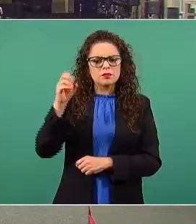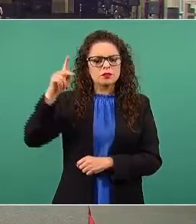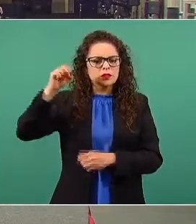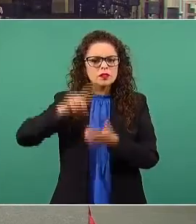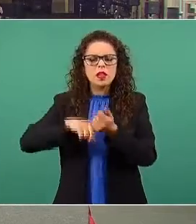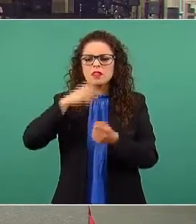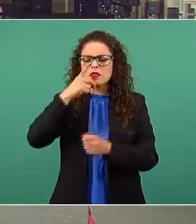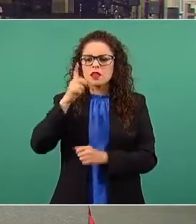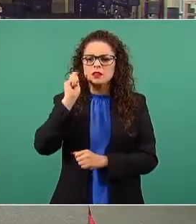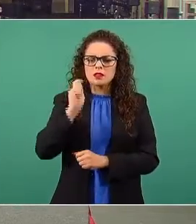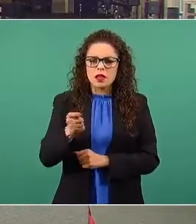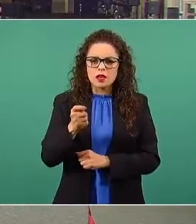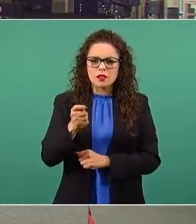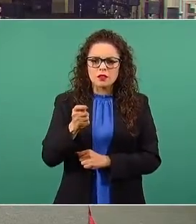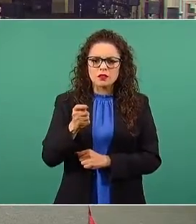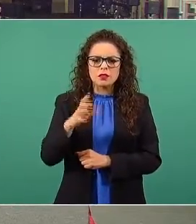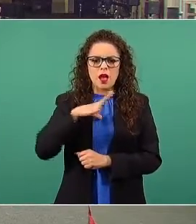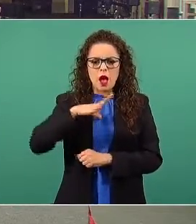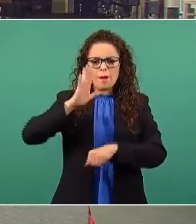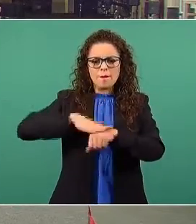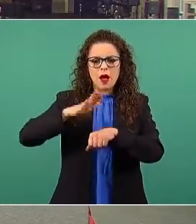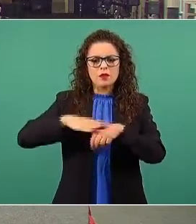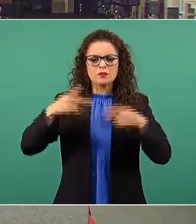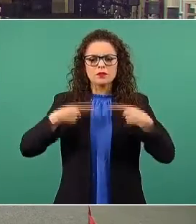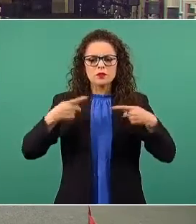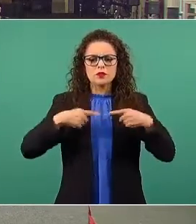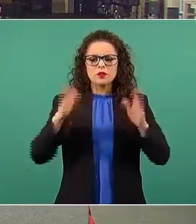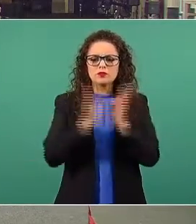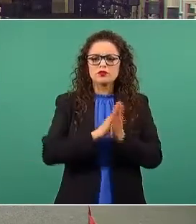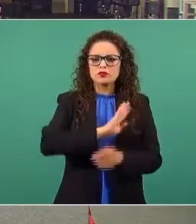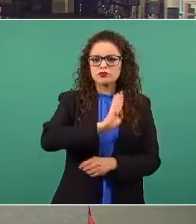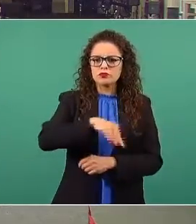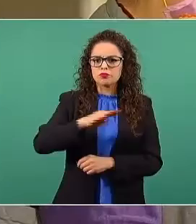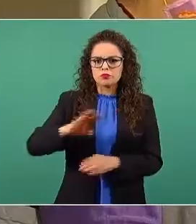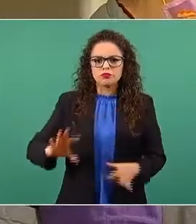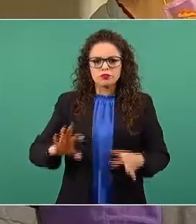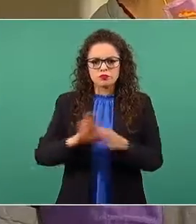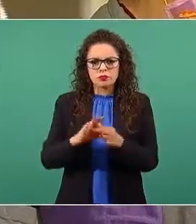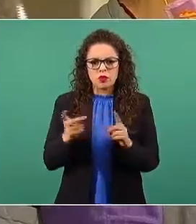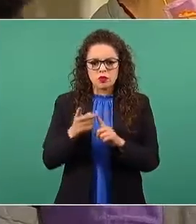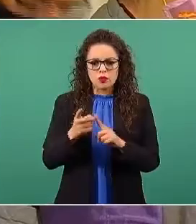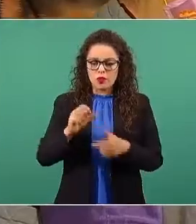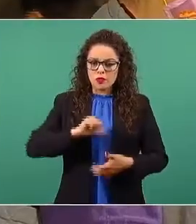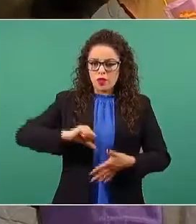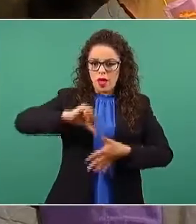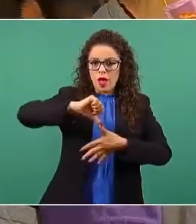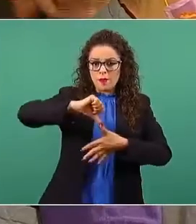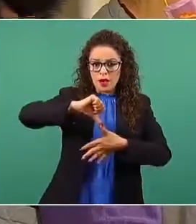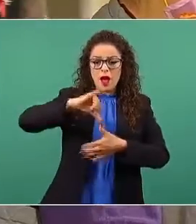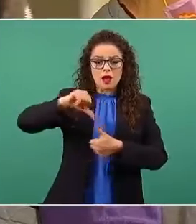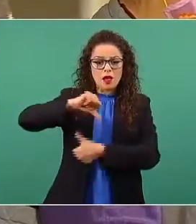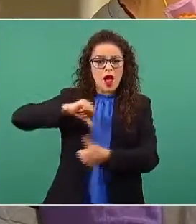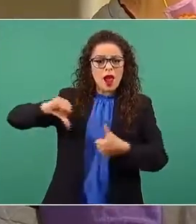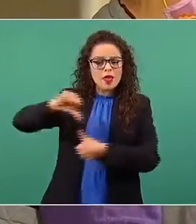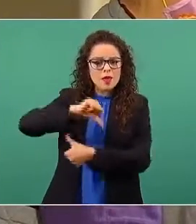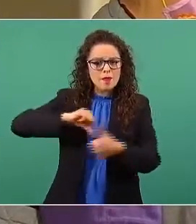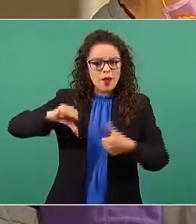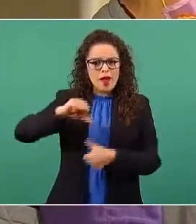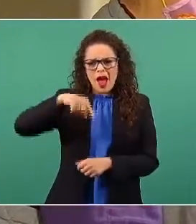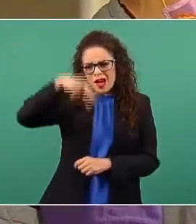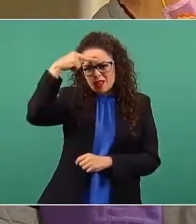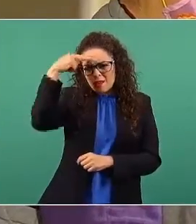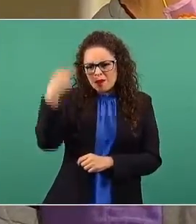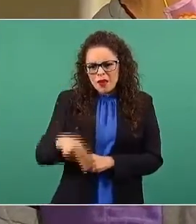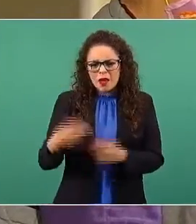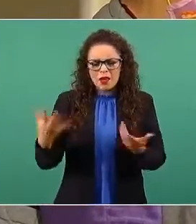de COVID-19 y de muertes relacionadas con la enfermedad en América Latina y el Caribe. ¿Qué es lo que distingue a México de